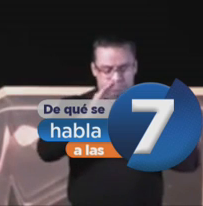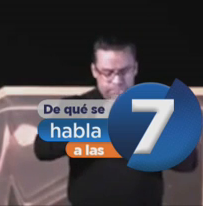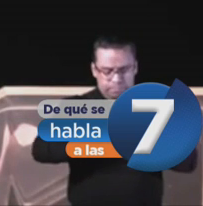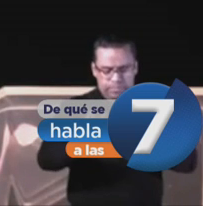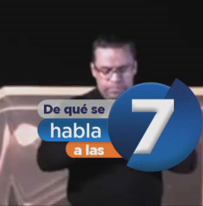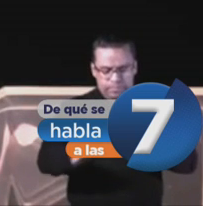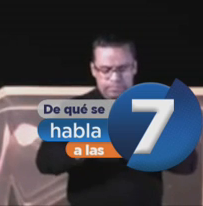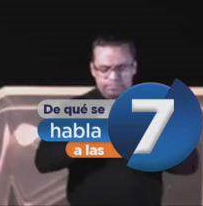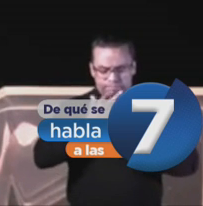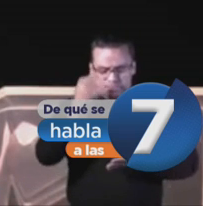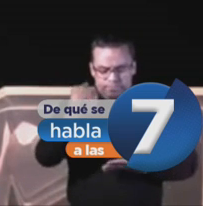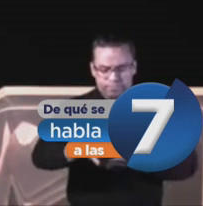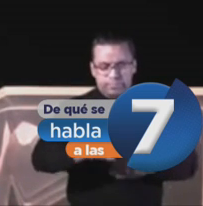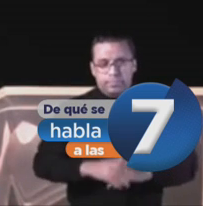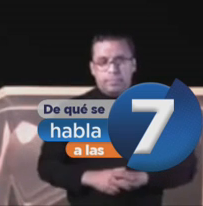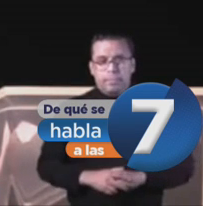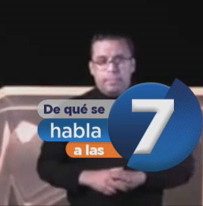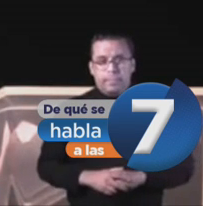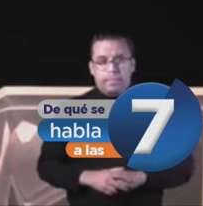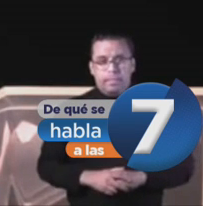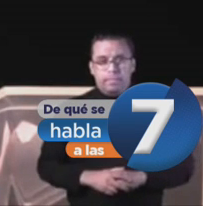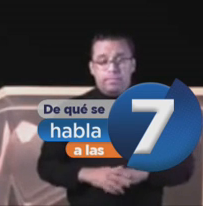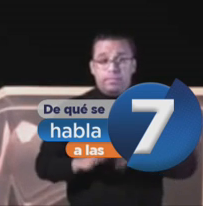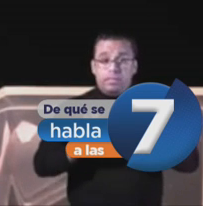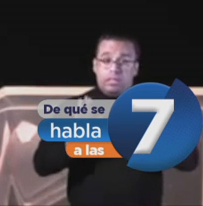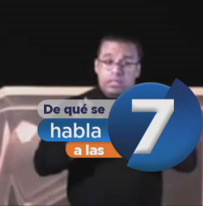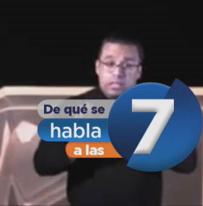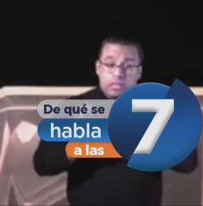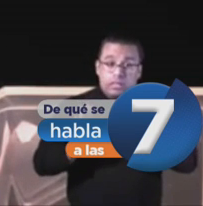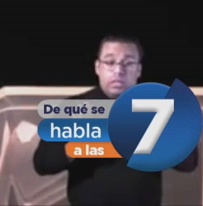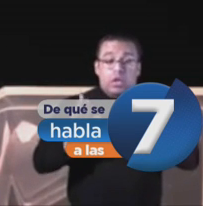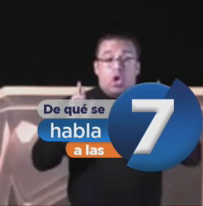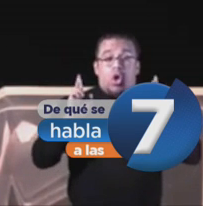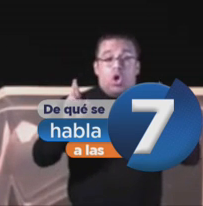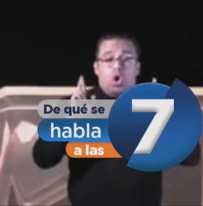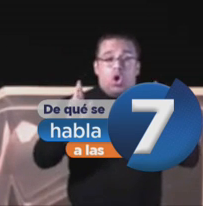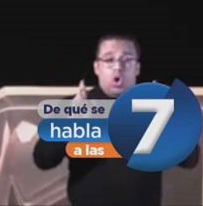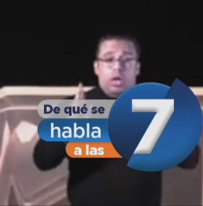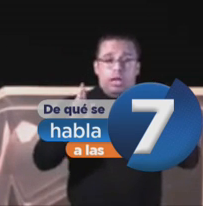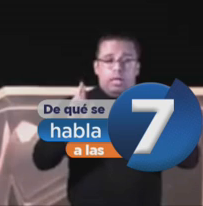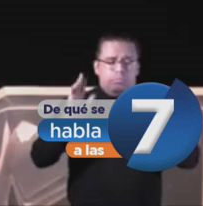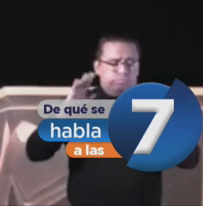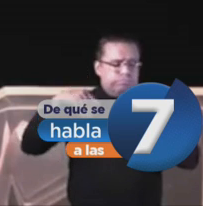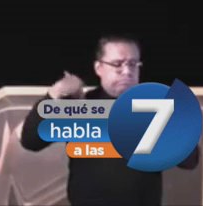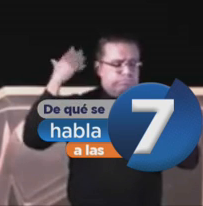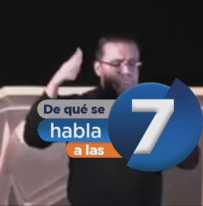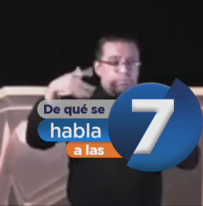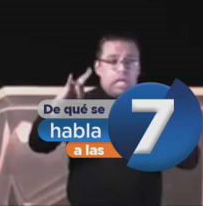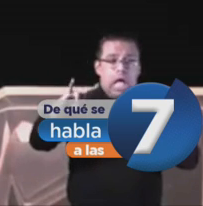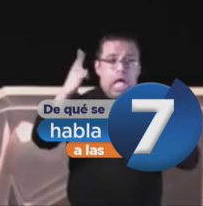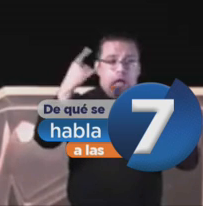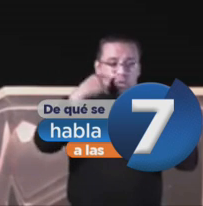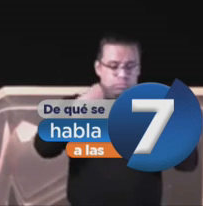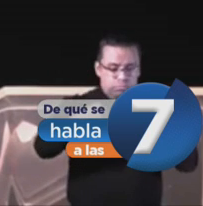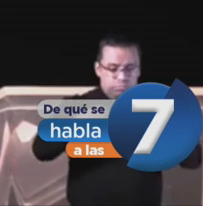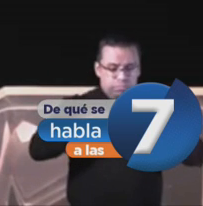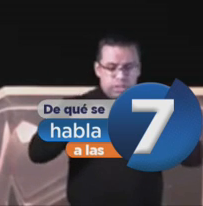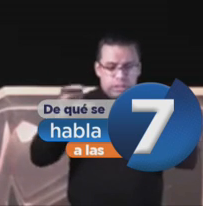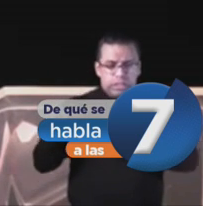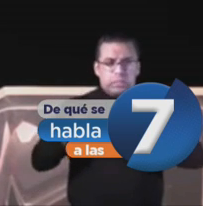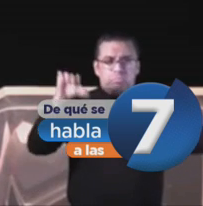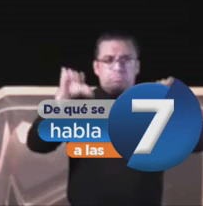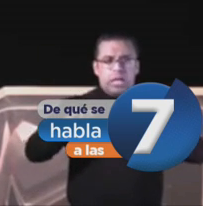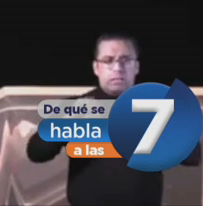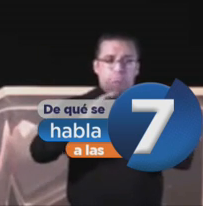veras y que esperamos alguna vez puedan perdonarnos por el